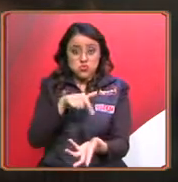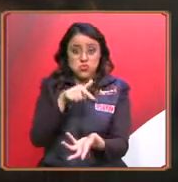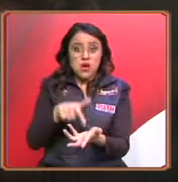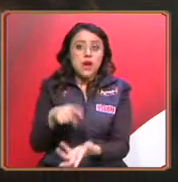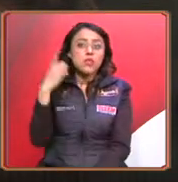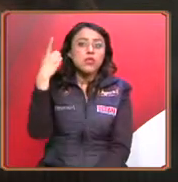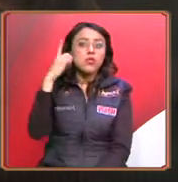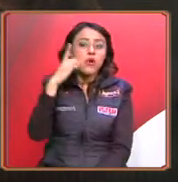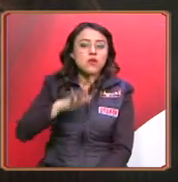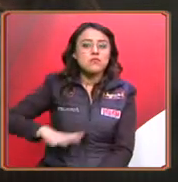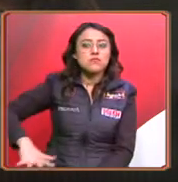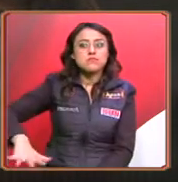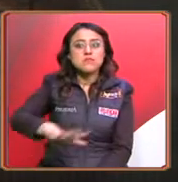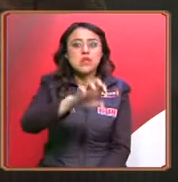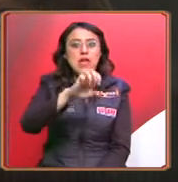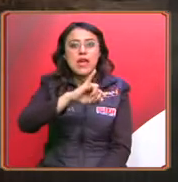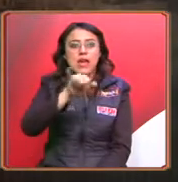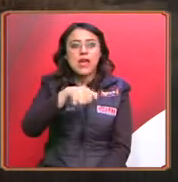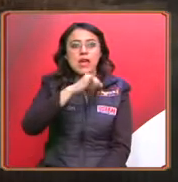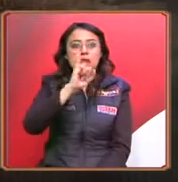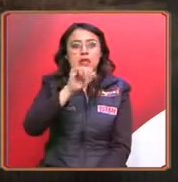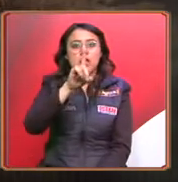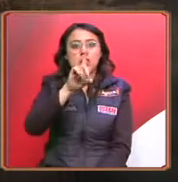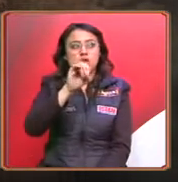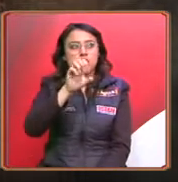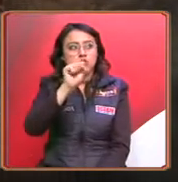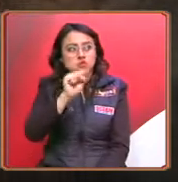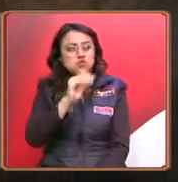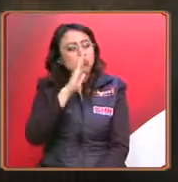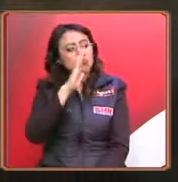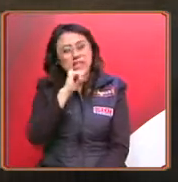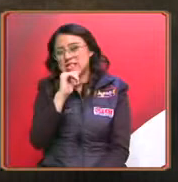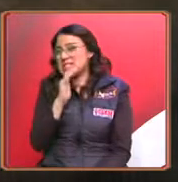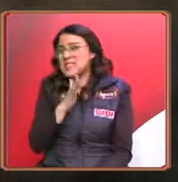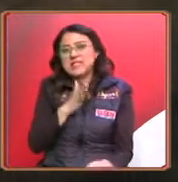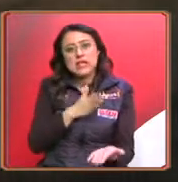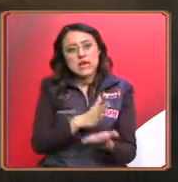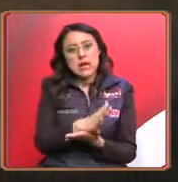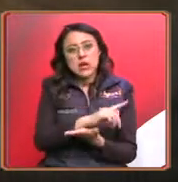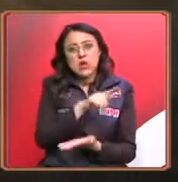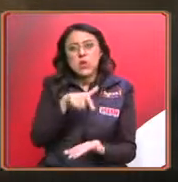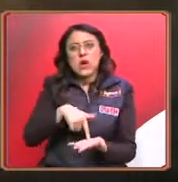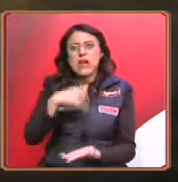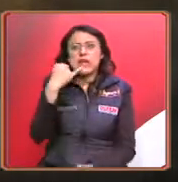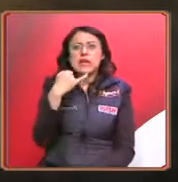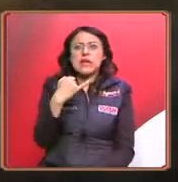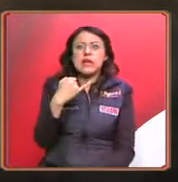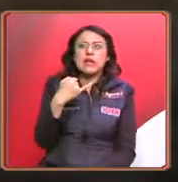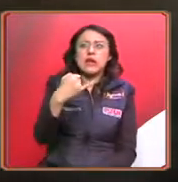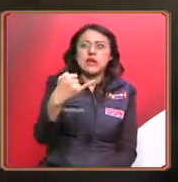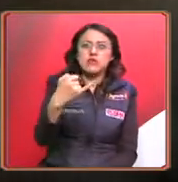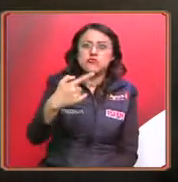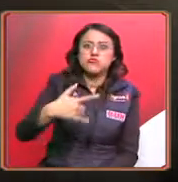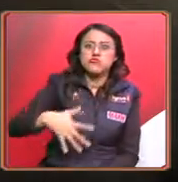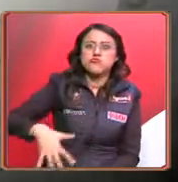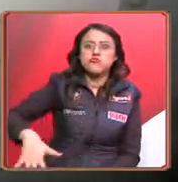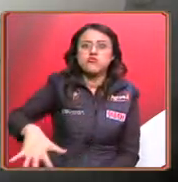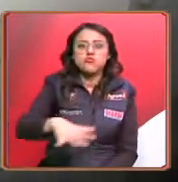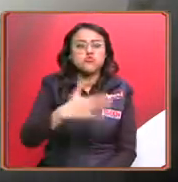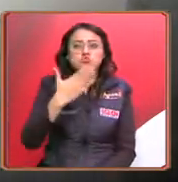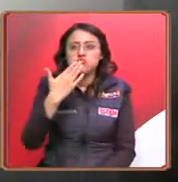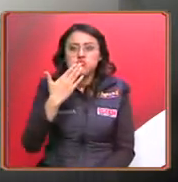en una zona de ejidos donde los Reyes Magos no alcanzan a llegar. Es un lugar lejano. Aquí las comodidades no